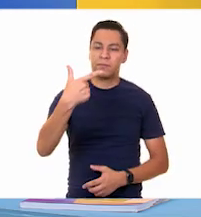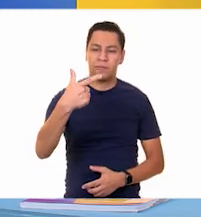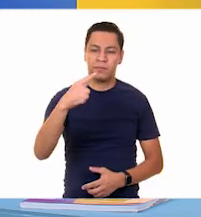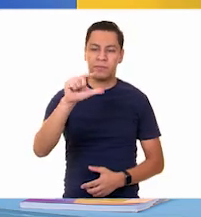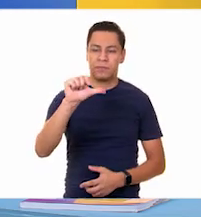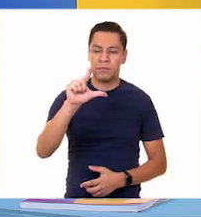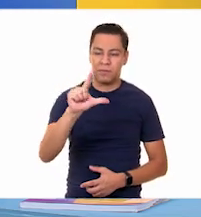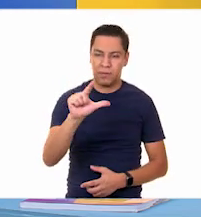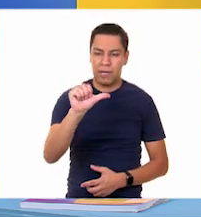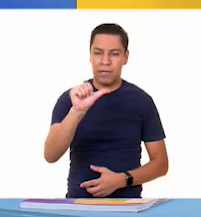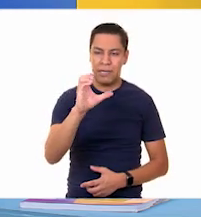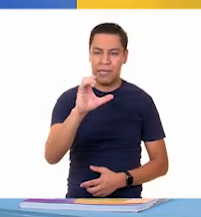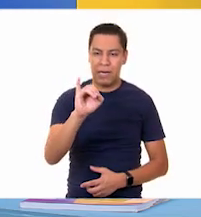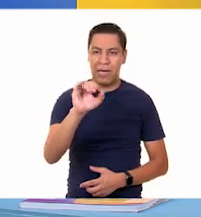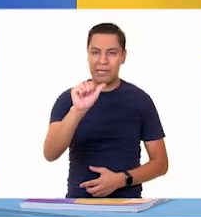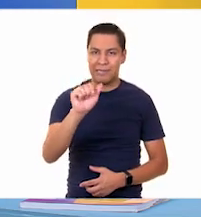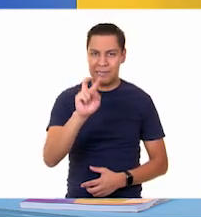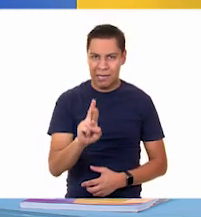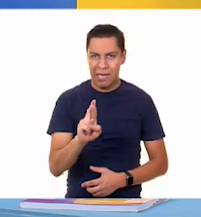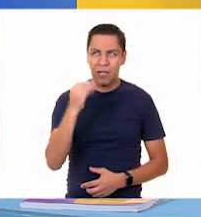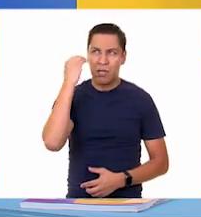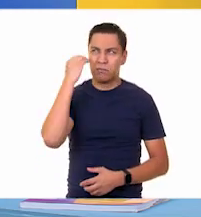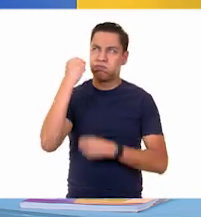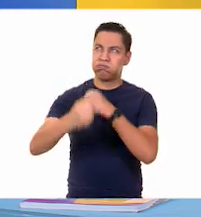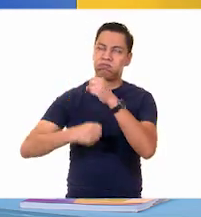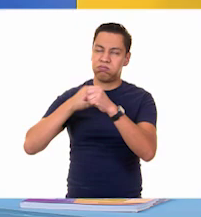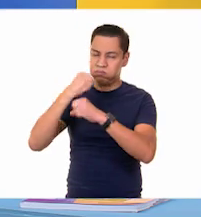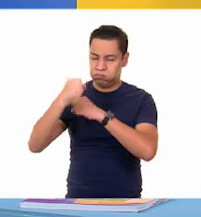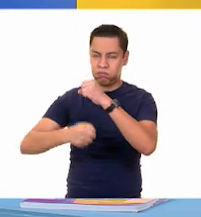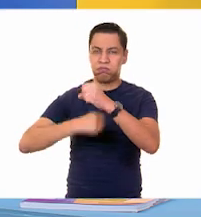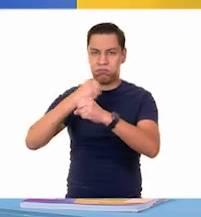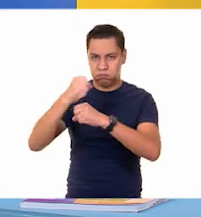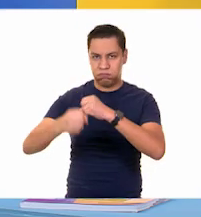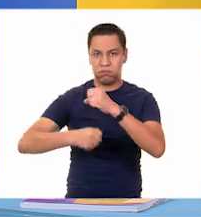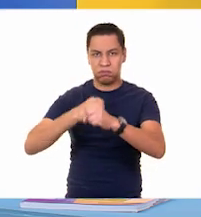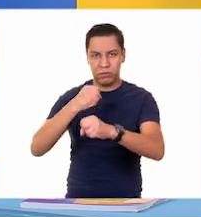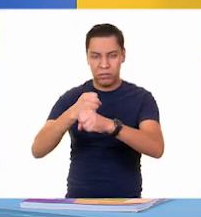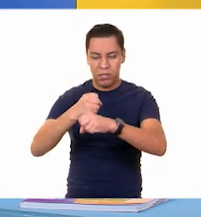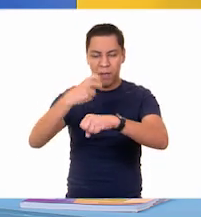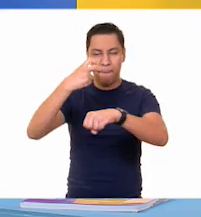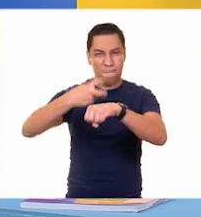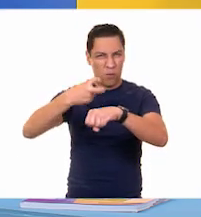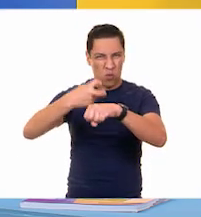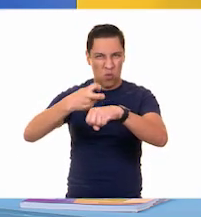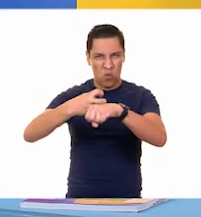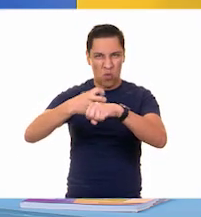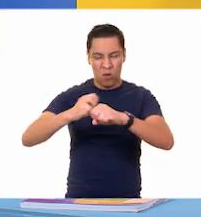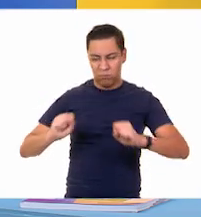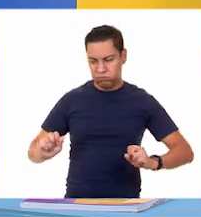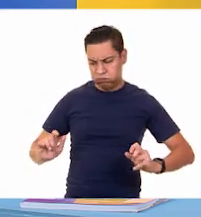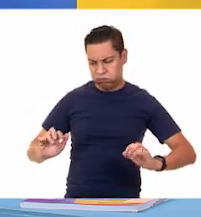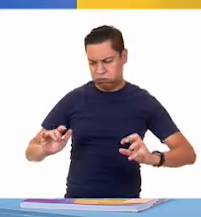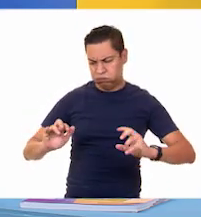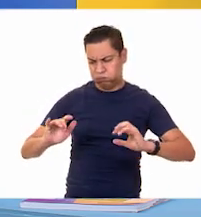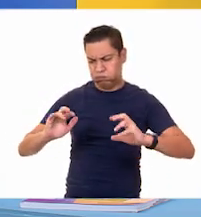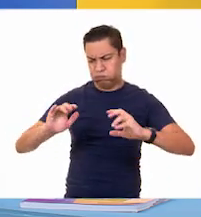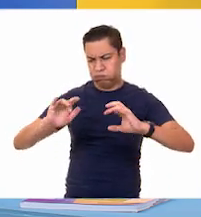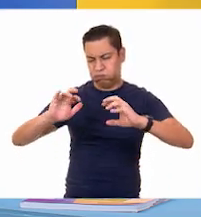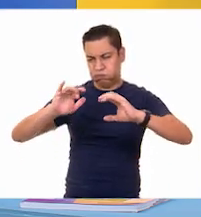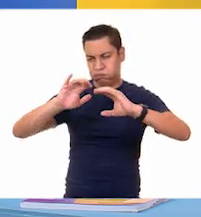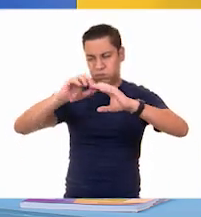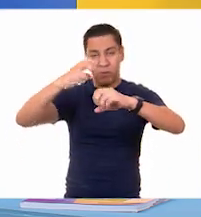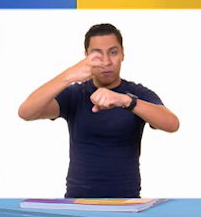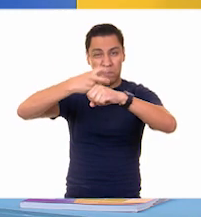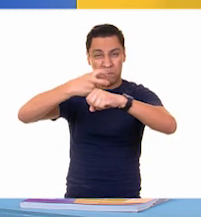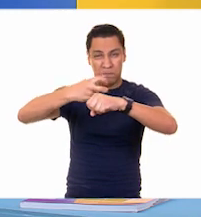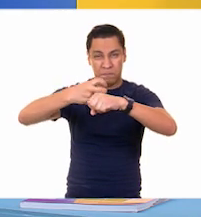varios siglos, incluso milenios, como en el caso de la Antártida. En la década de los 90, el Ayolocó fascinaba a cientos